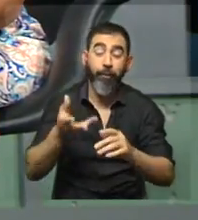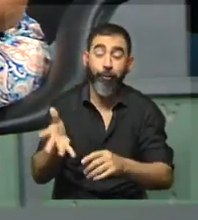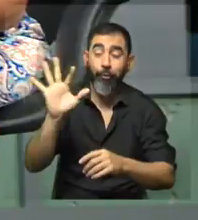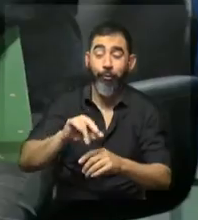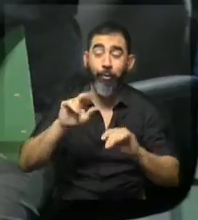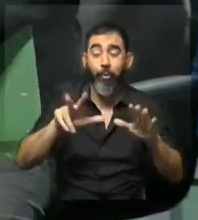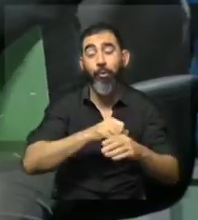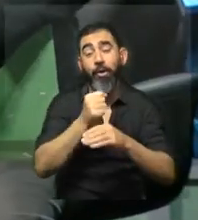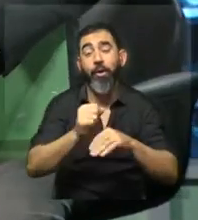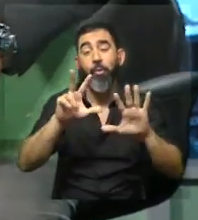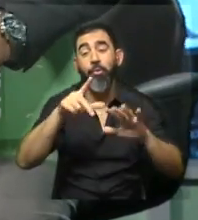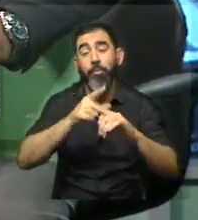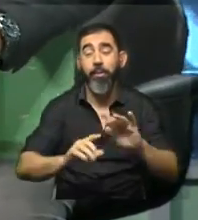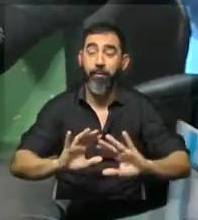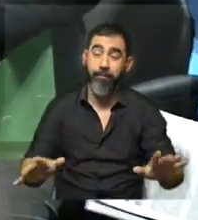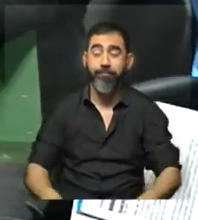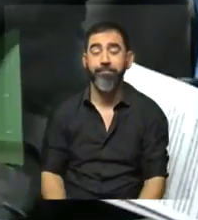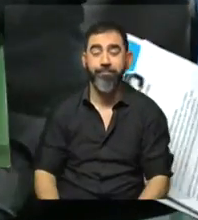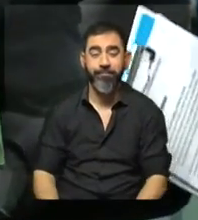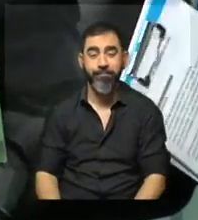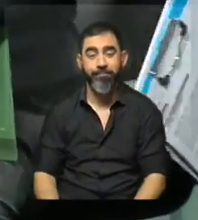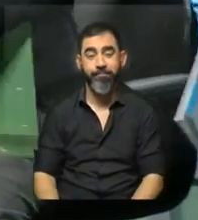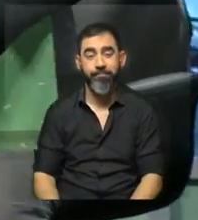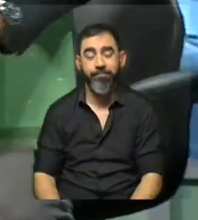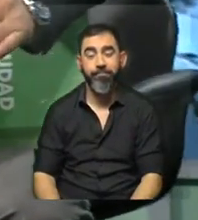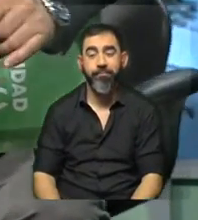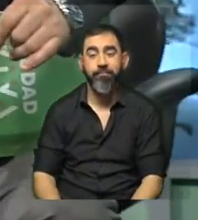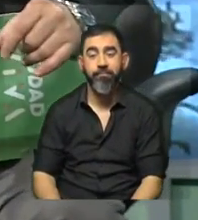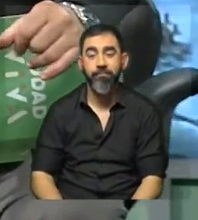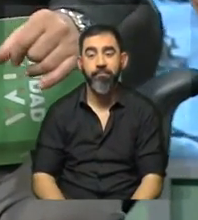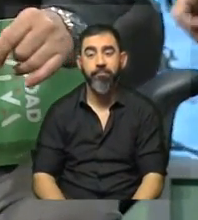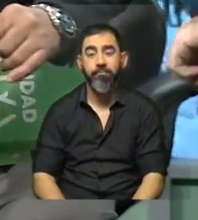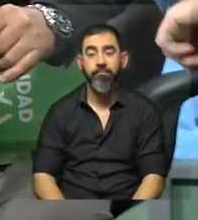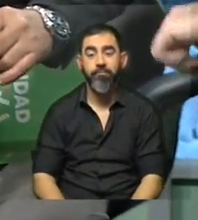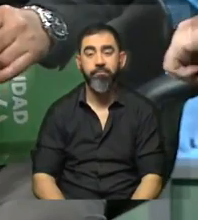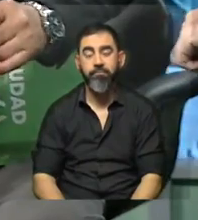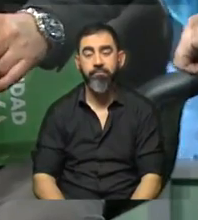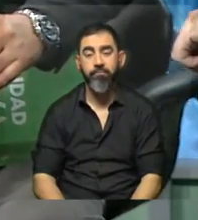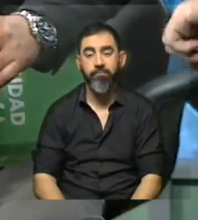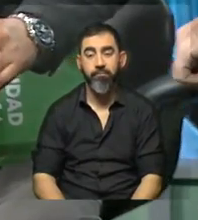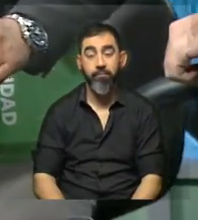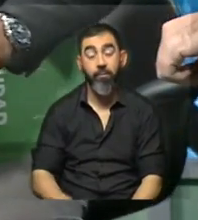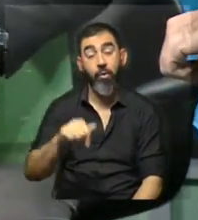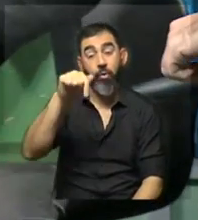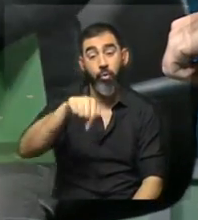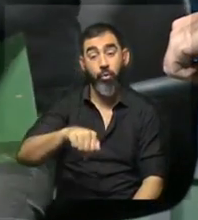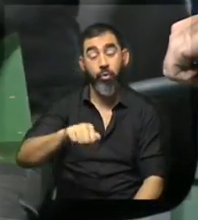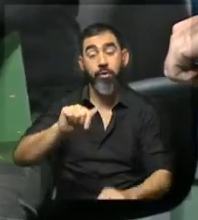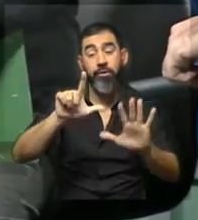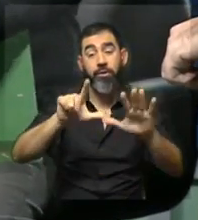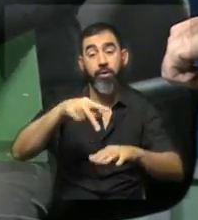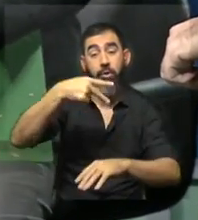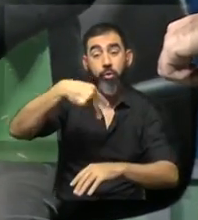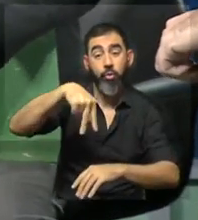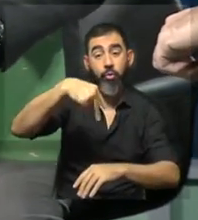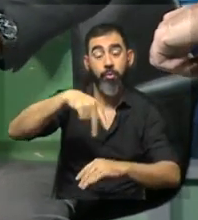8 a 8. Así han cerrado varias farmacias, además. Sí, justamente, es cierto. Por ese tema. Bueno, ¿saben que hoy, 7 de noviembre,